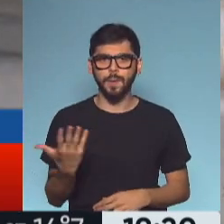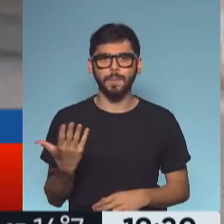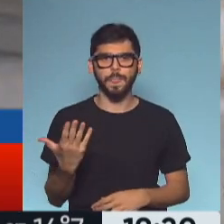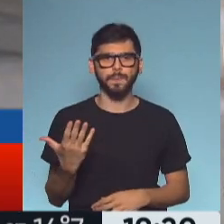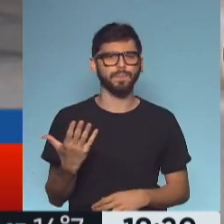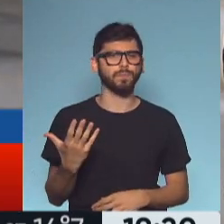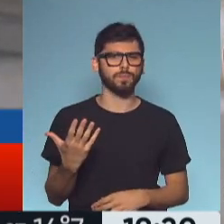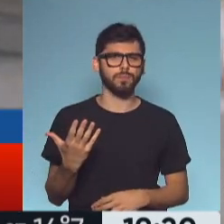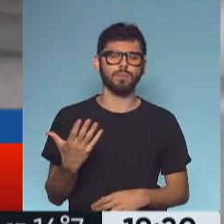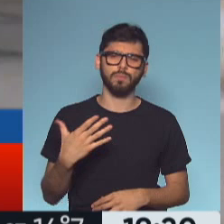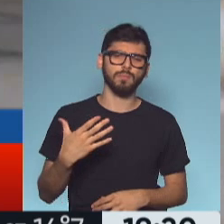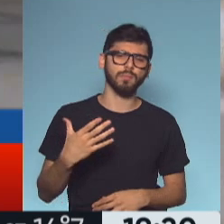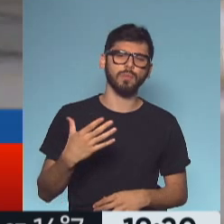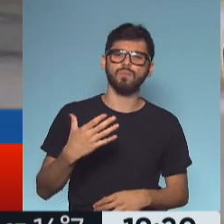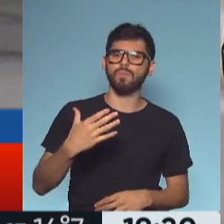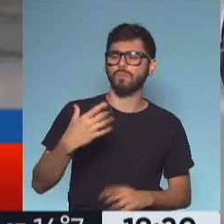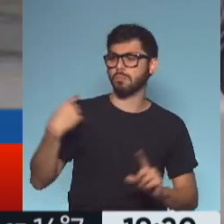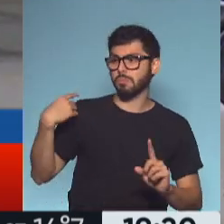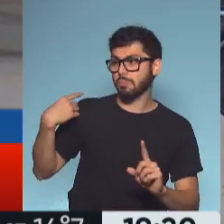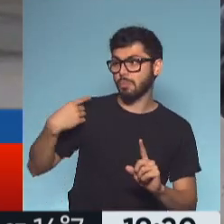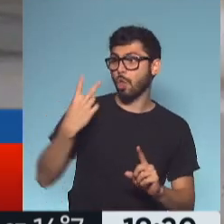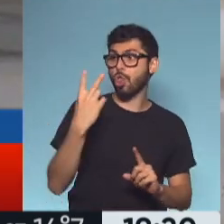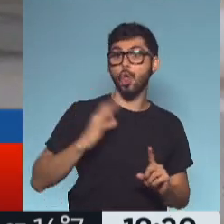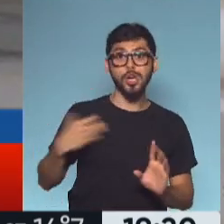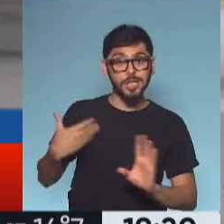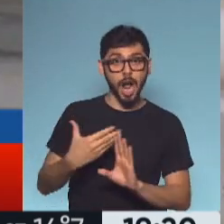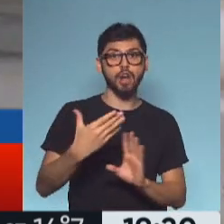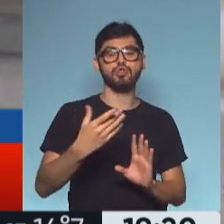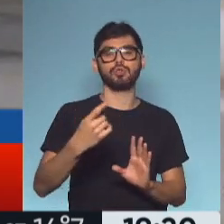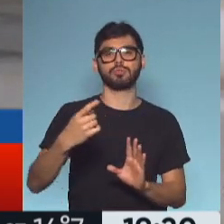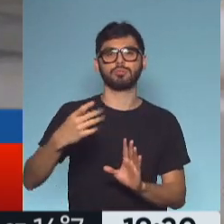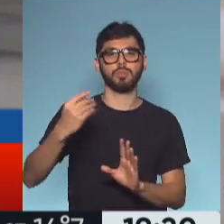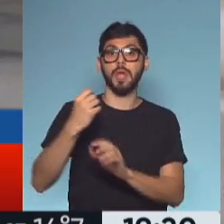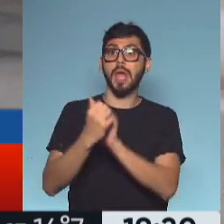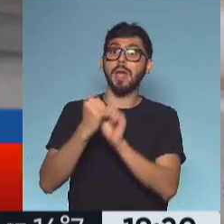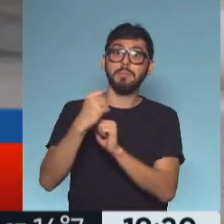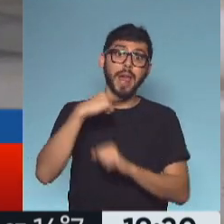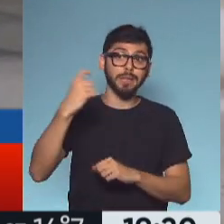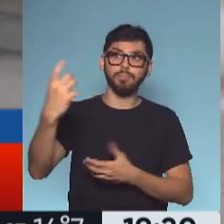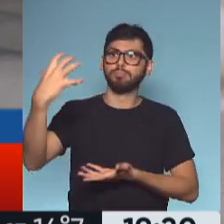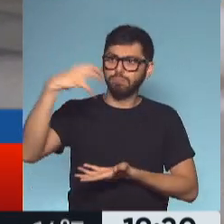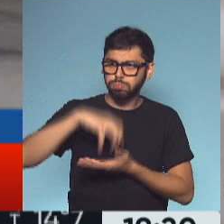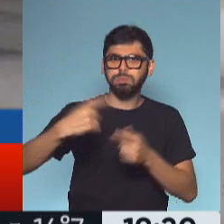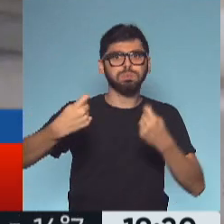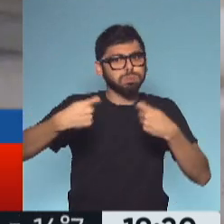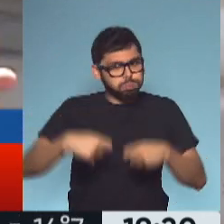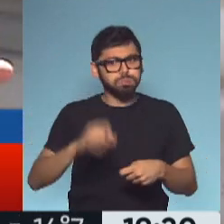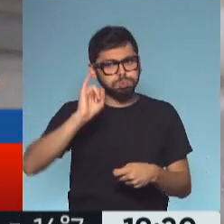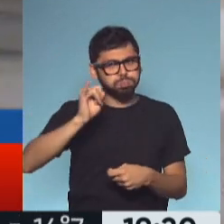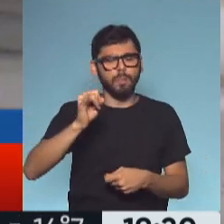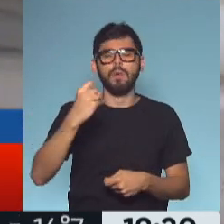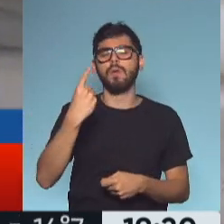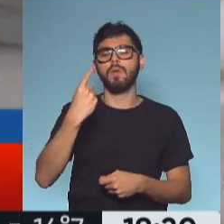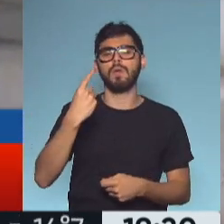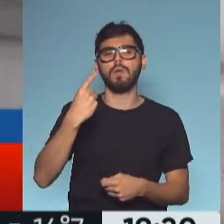ha recibido muchísimas inversiones a lo largo de los años de empresas españolas y todos